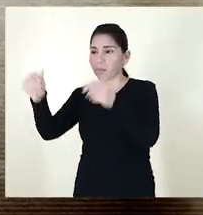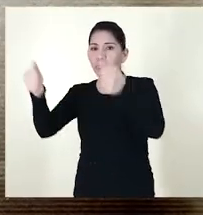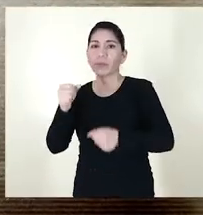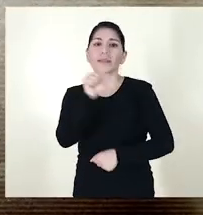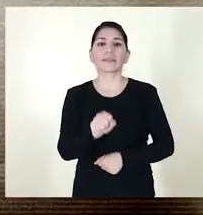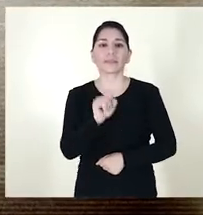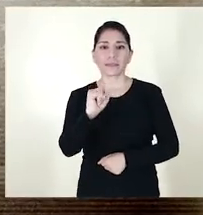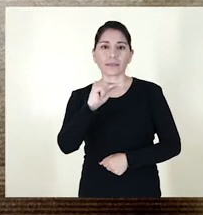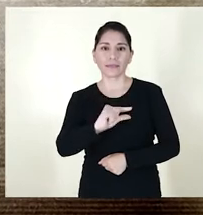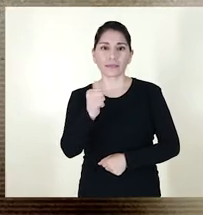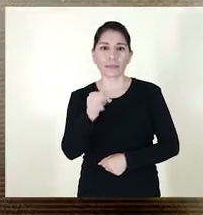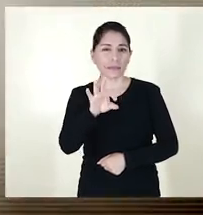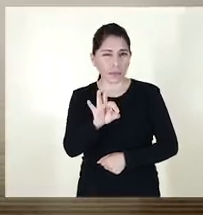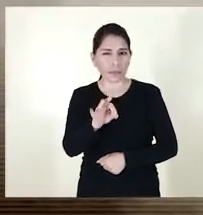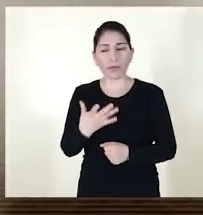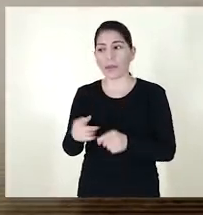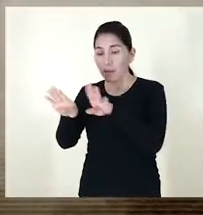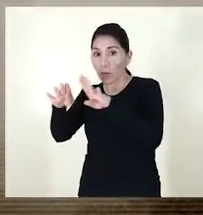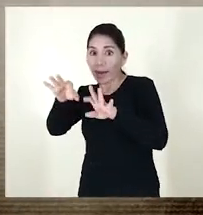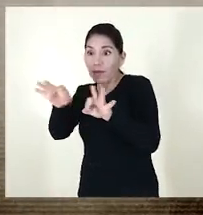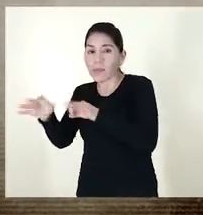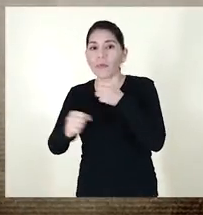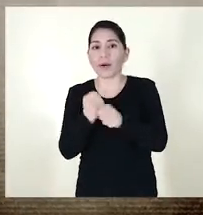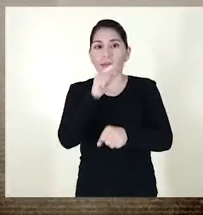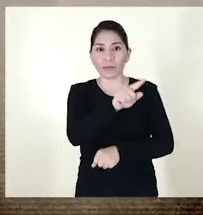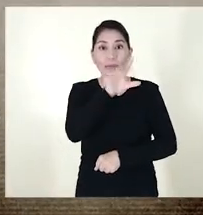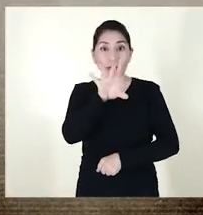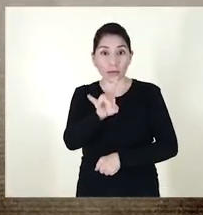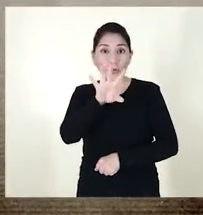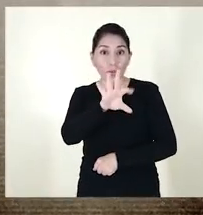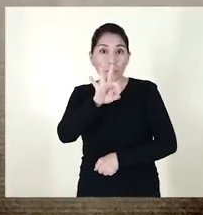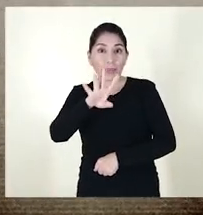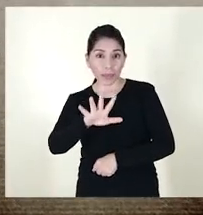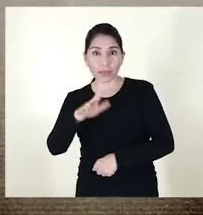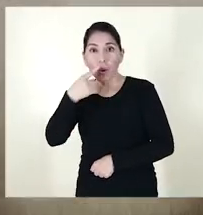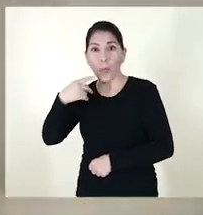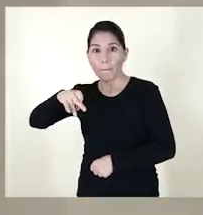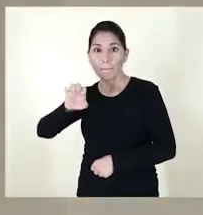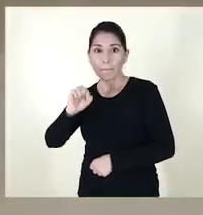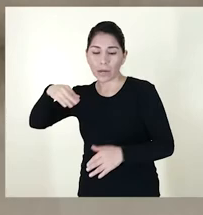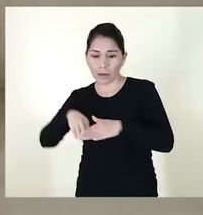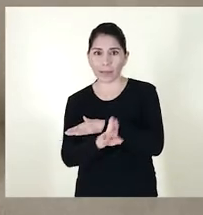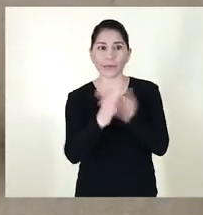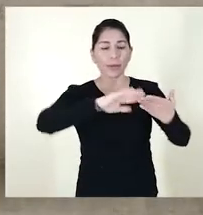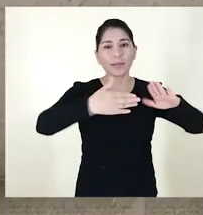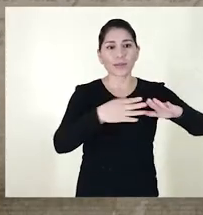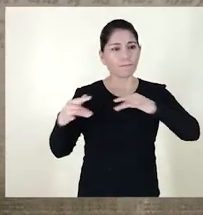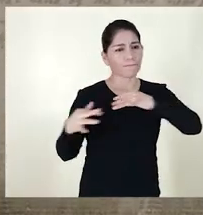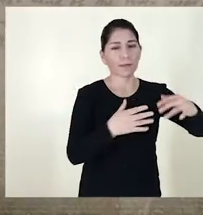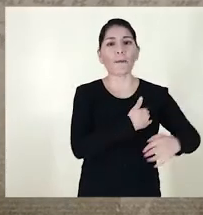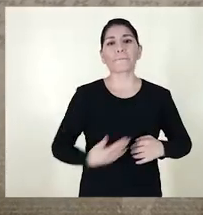destruida a fines del siglo XIX. Misma portada por la que en 1895 Pirola ingresó a la ciudad para combatir al